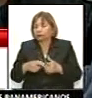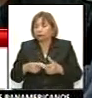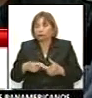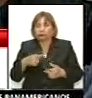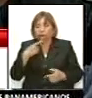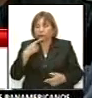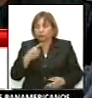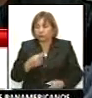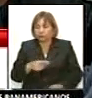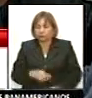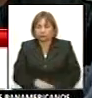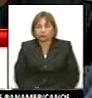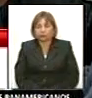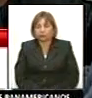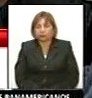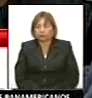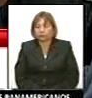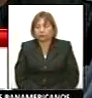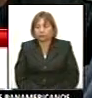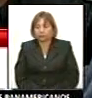lavacarros.